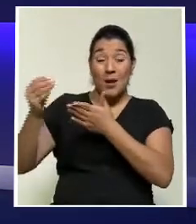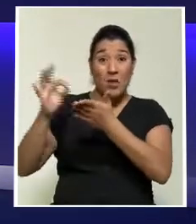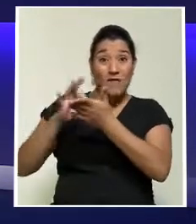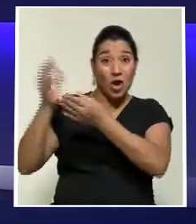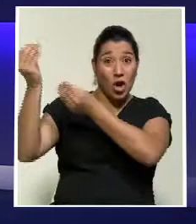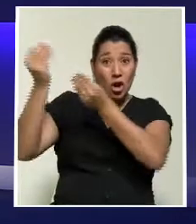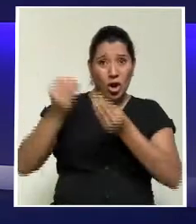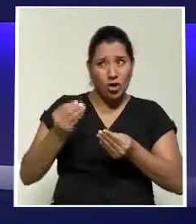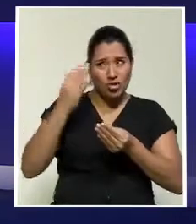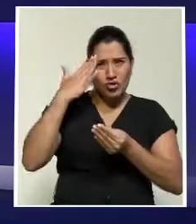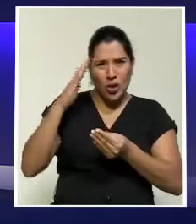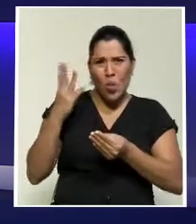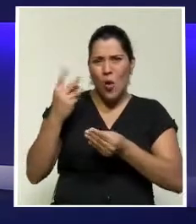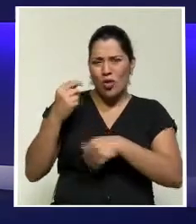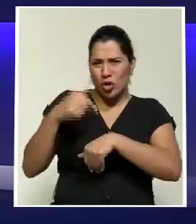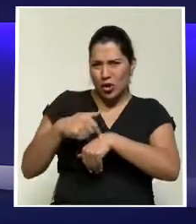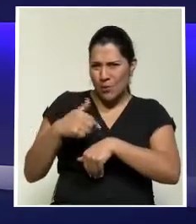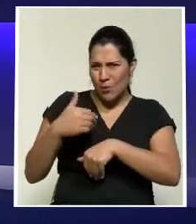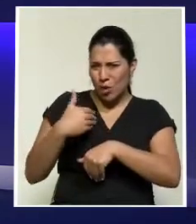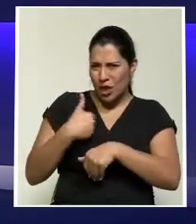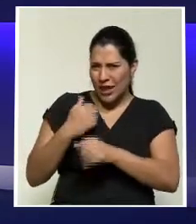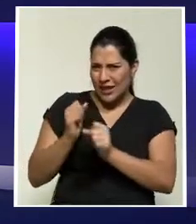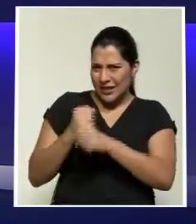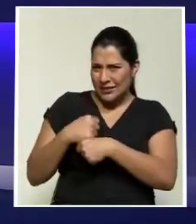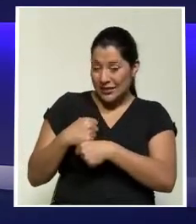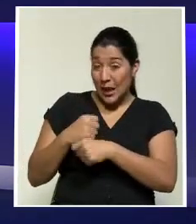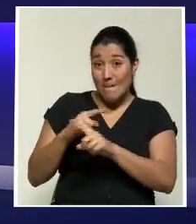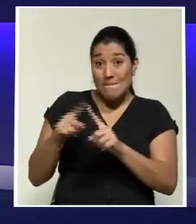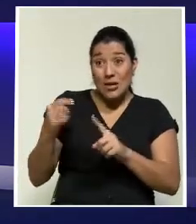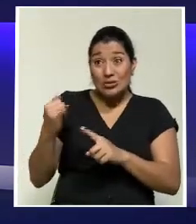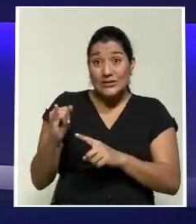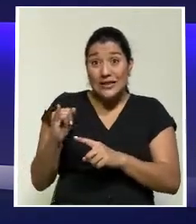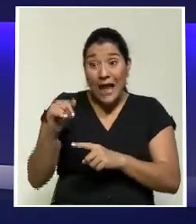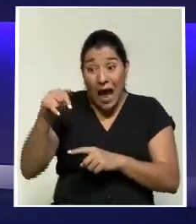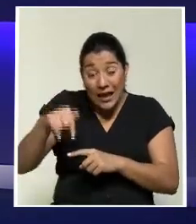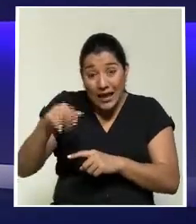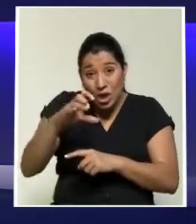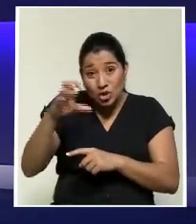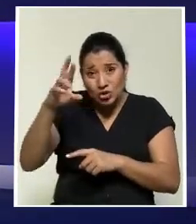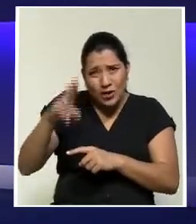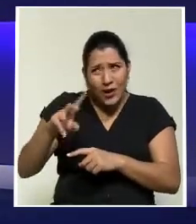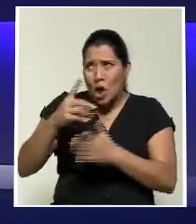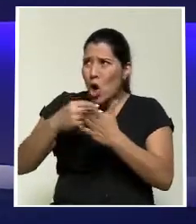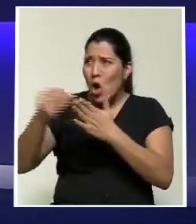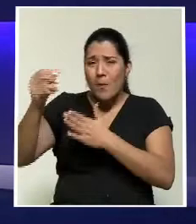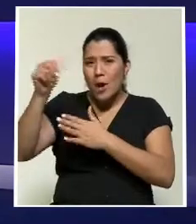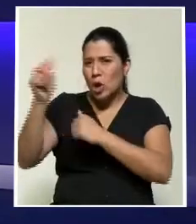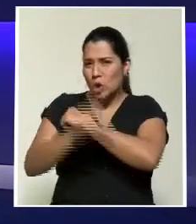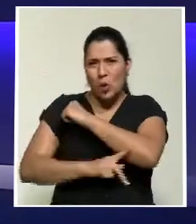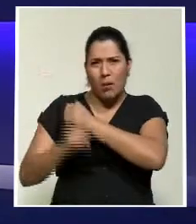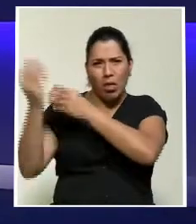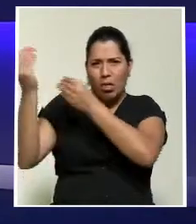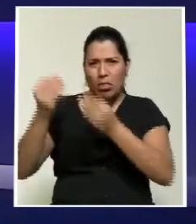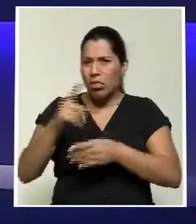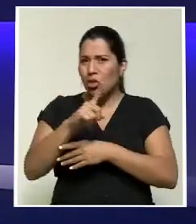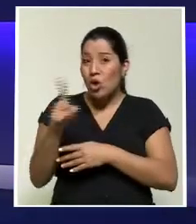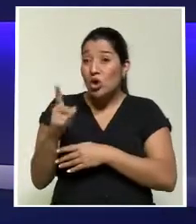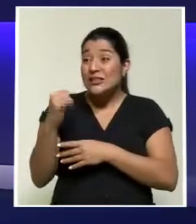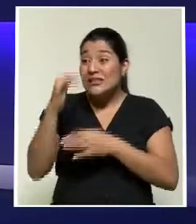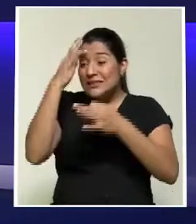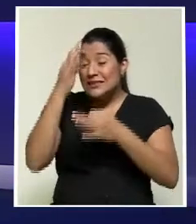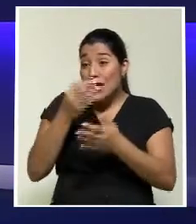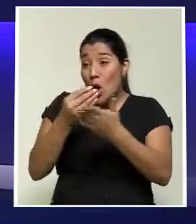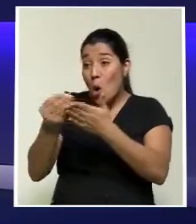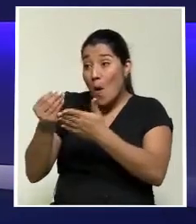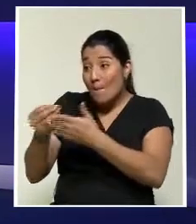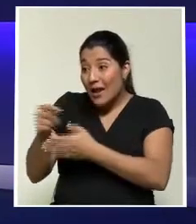nutricional, y en el cambio aquí en Costa Rica, si le compramos a productores nacionales, pues es la cosecha de ese año, sabemos que es